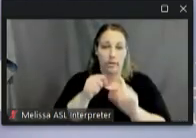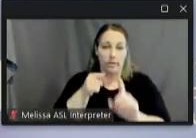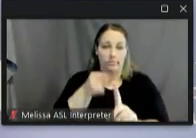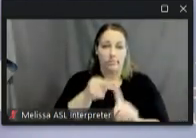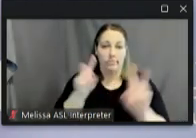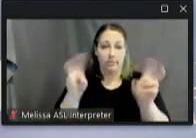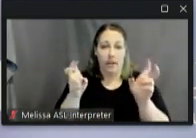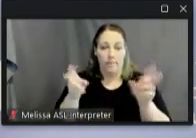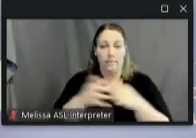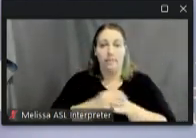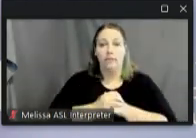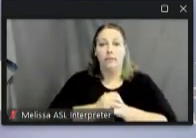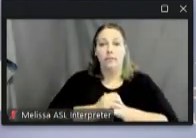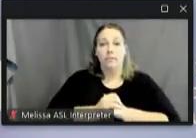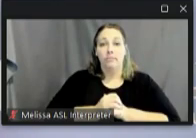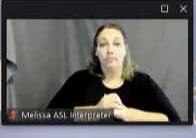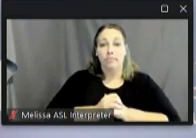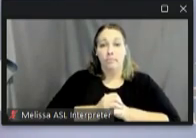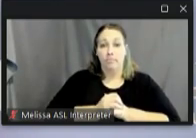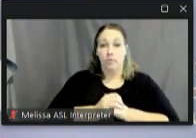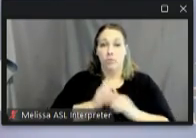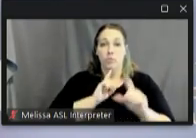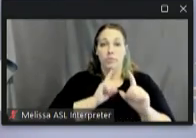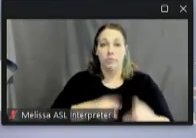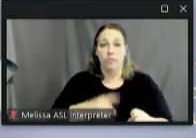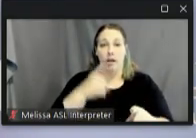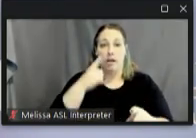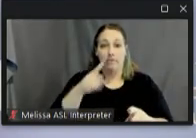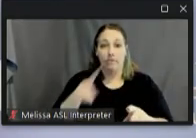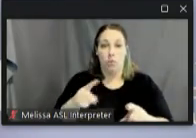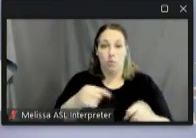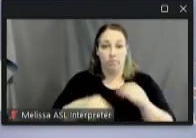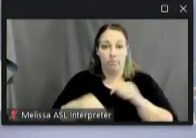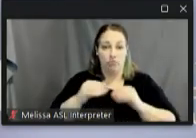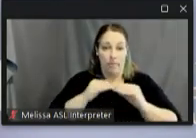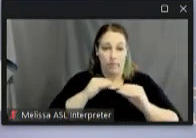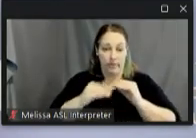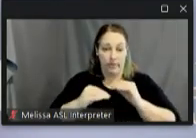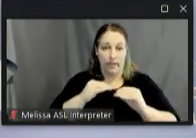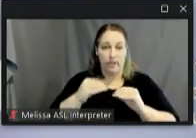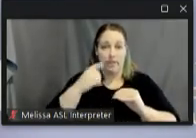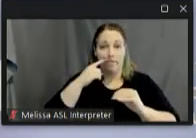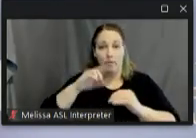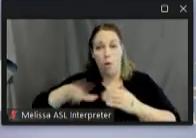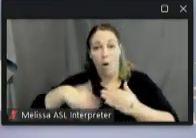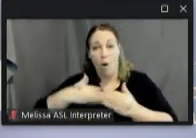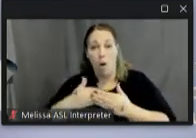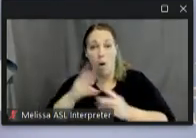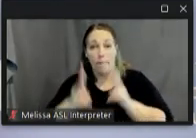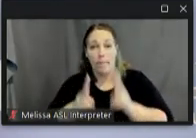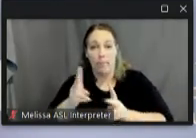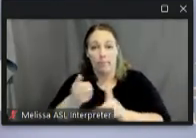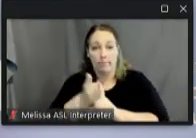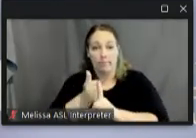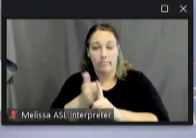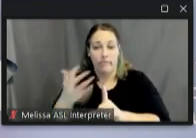de condiciones de víctimas, la importancia que eso tiene en la vida de las personas. Y creo